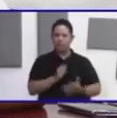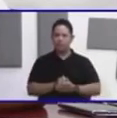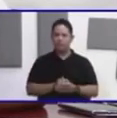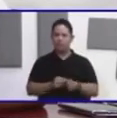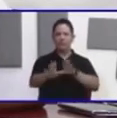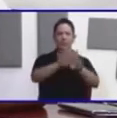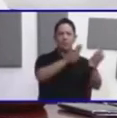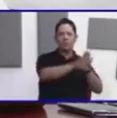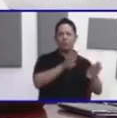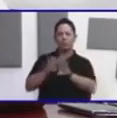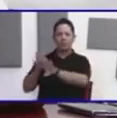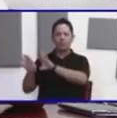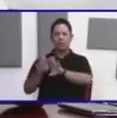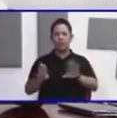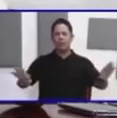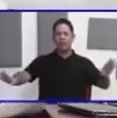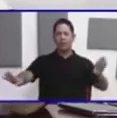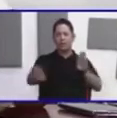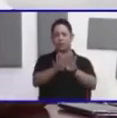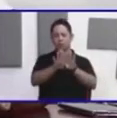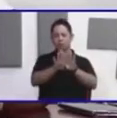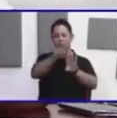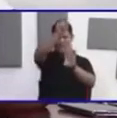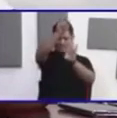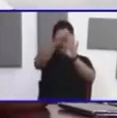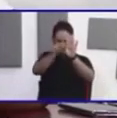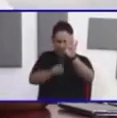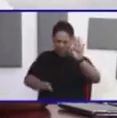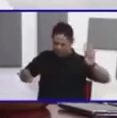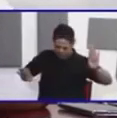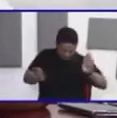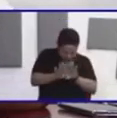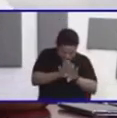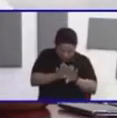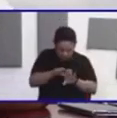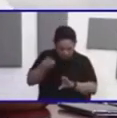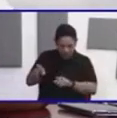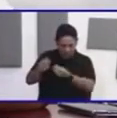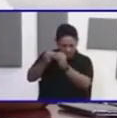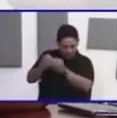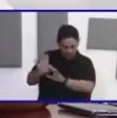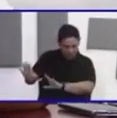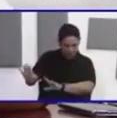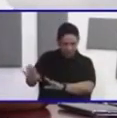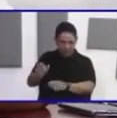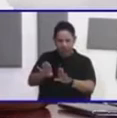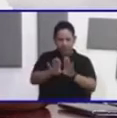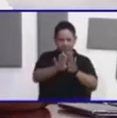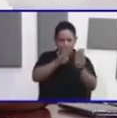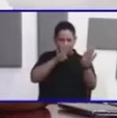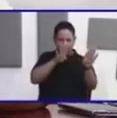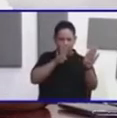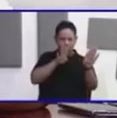puertas que deben ser selladas herméticamente. Tenemos concepto técnico de un oficio